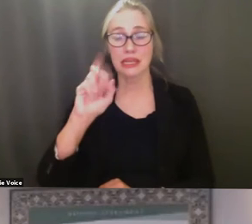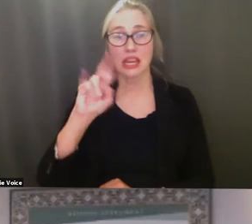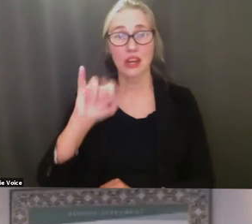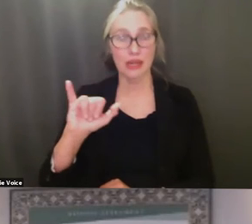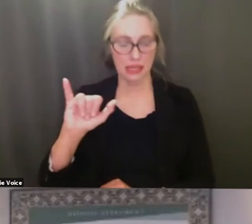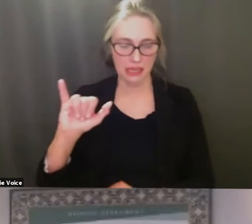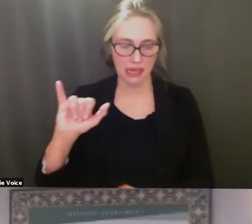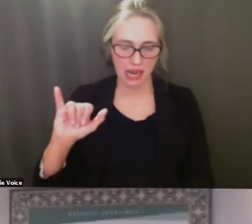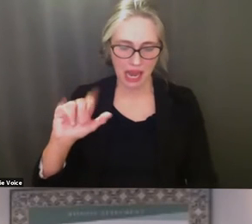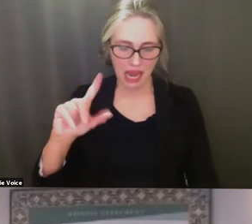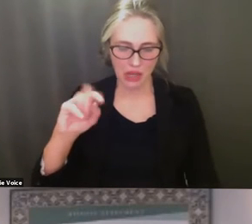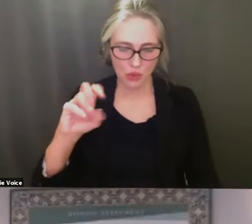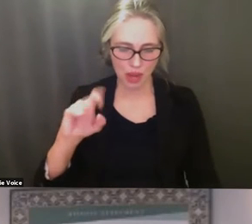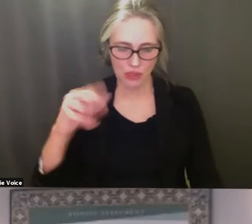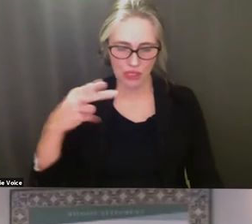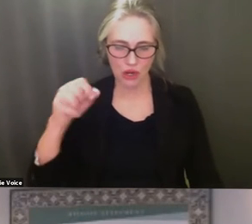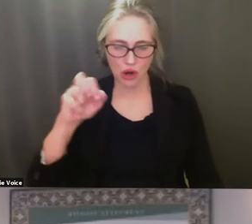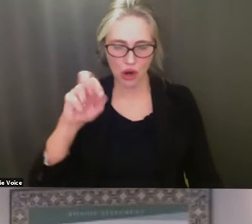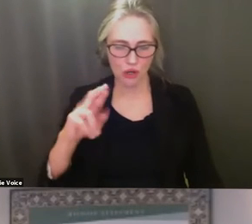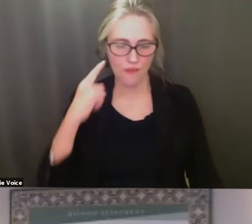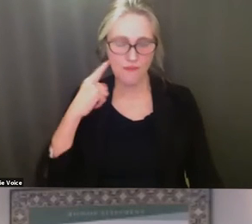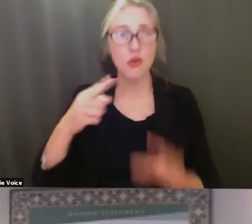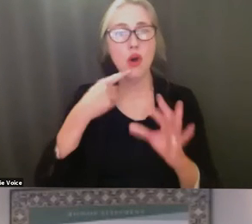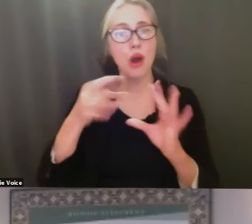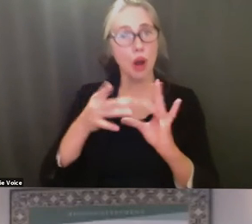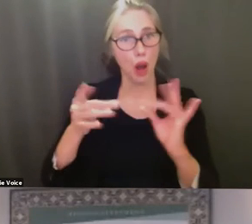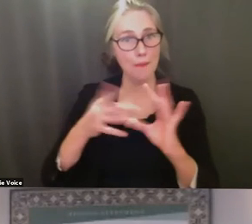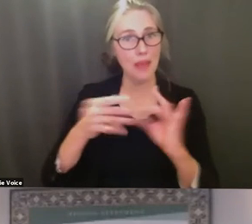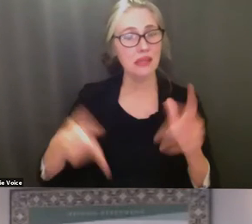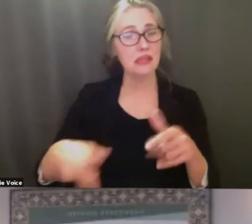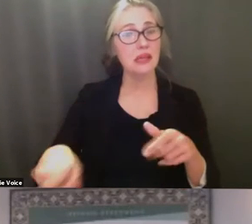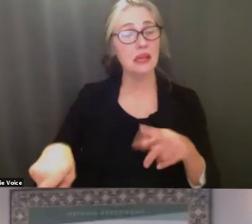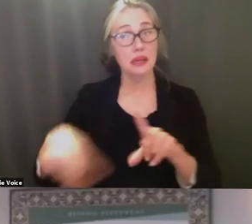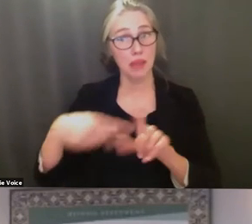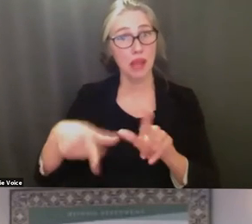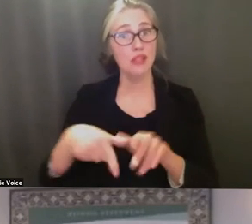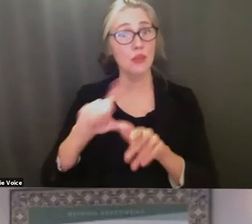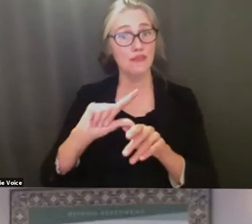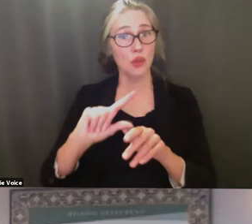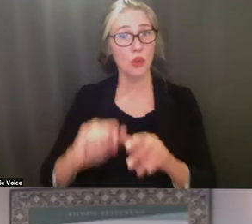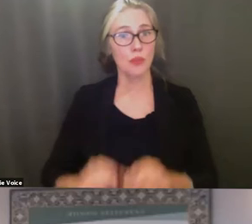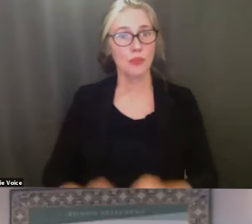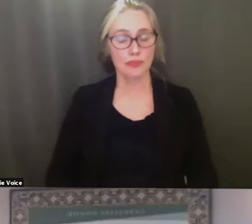y Randy Harder para sus comentarios y su repaso.